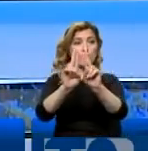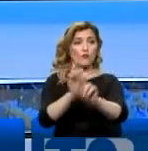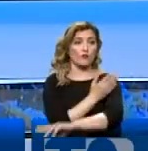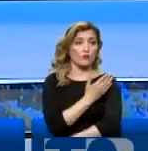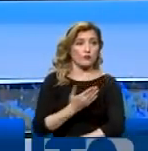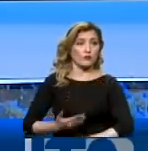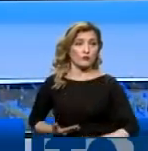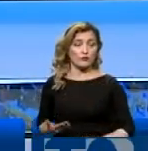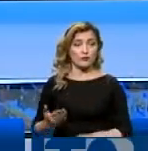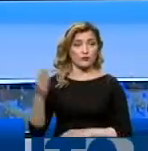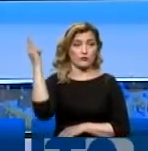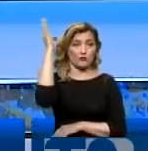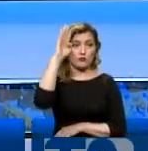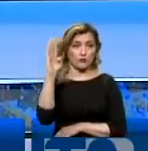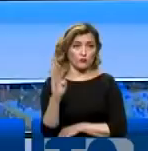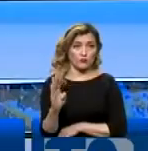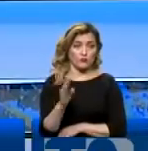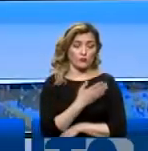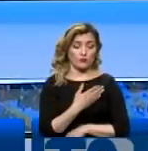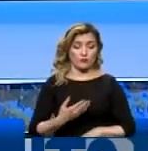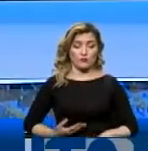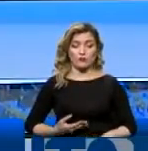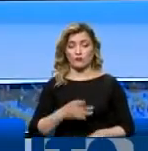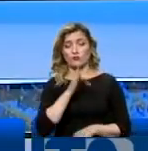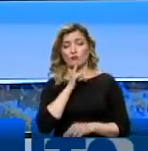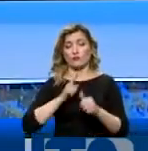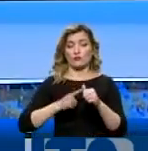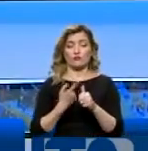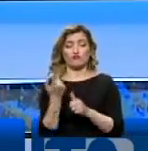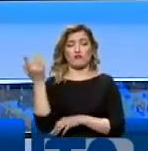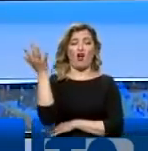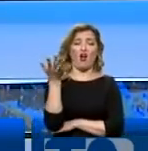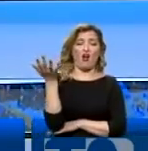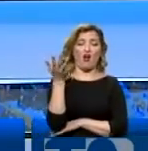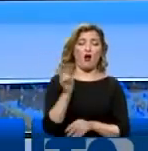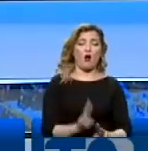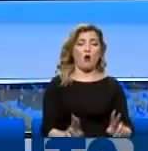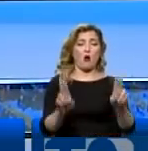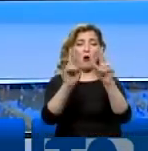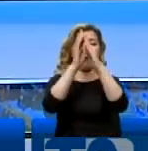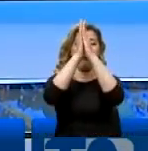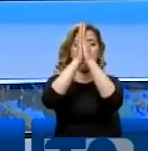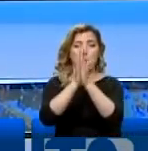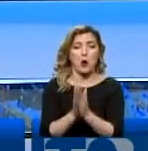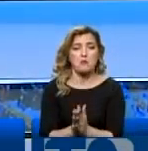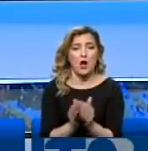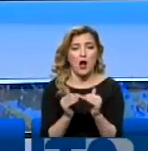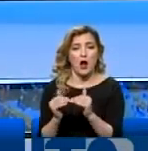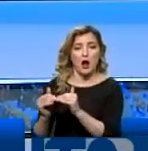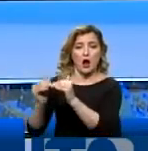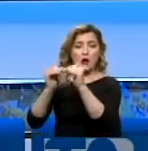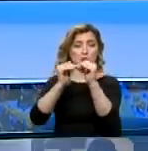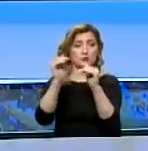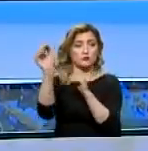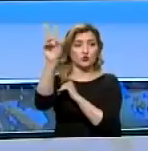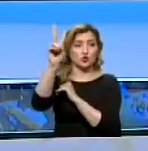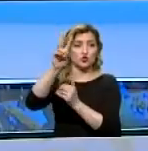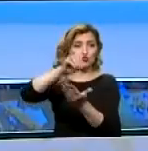presidentes Jair Bolsonaro y Donald Trump fueron los primeros en hablar ante la ONU. Ambos pidieron se restablezca la democracia en